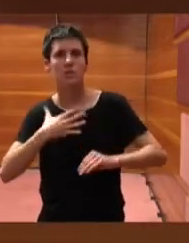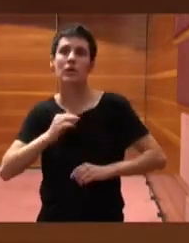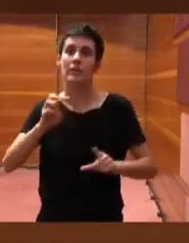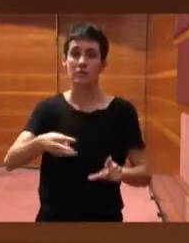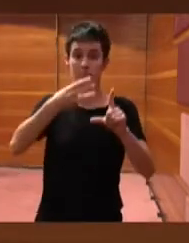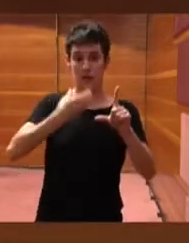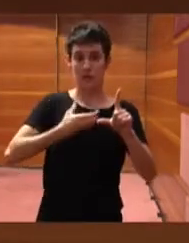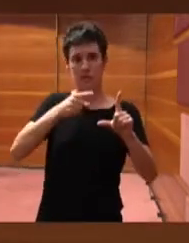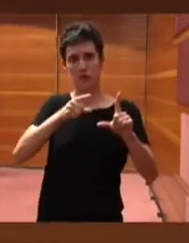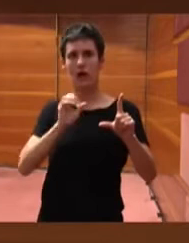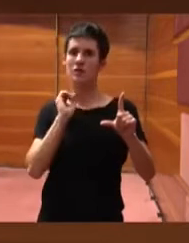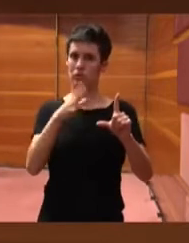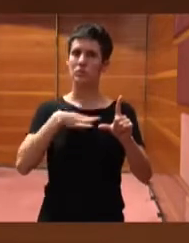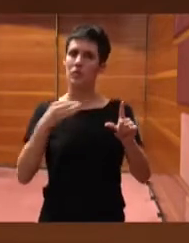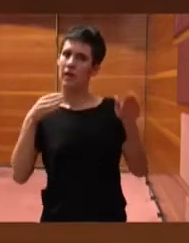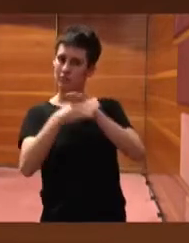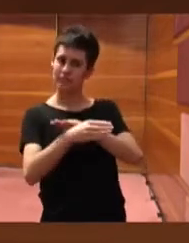del Ayuntamiento de Vitoria en Gasteiz,